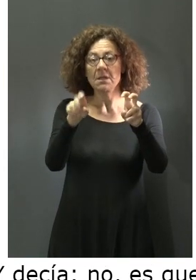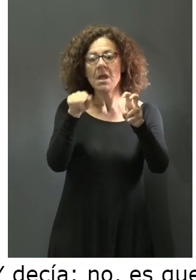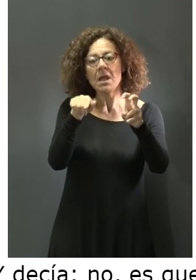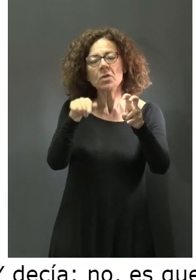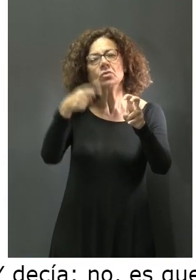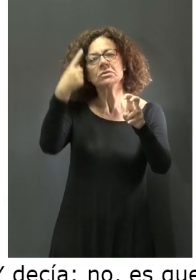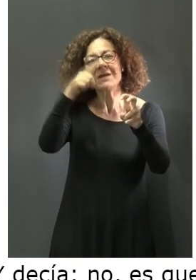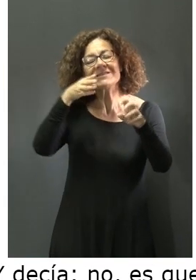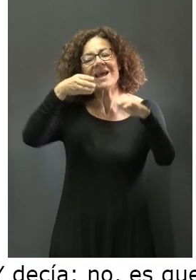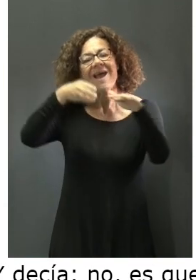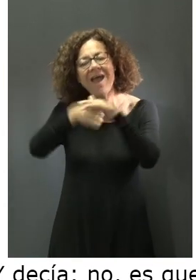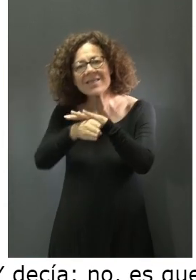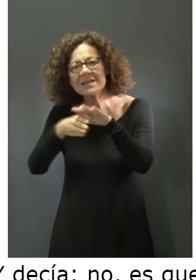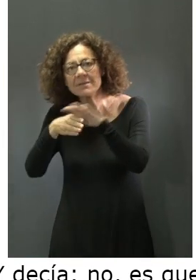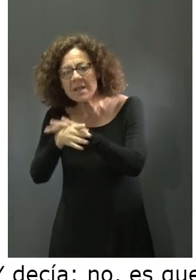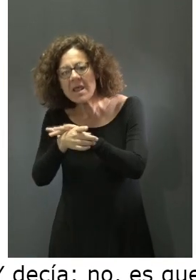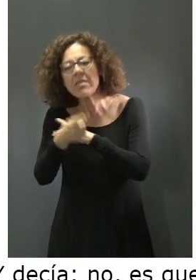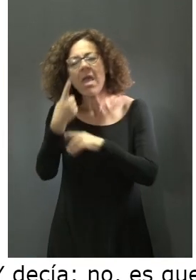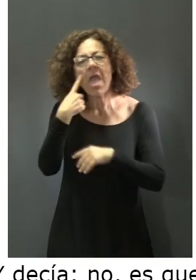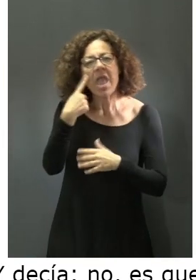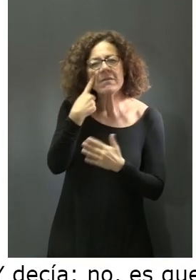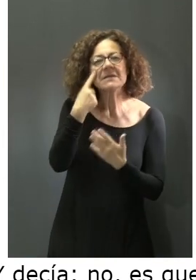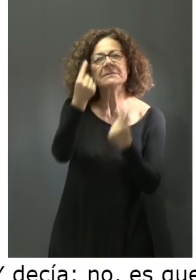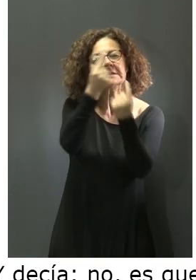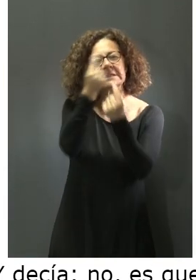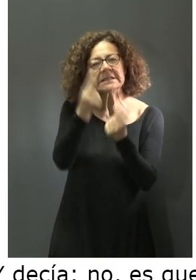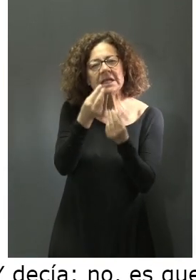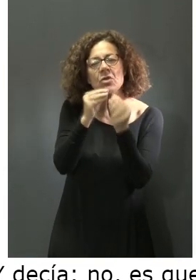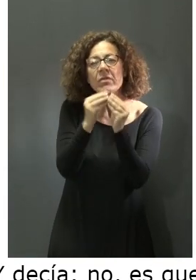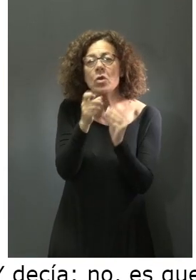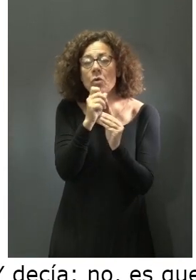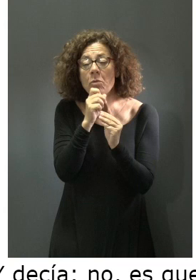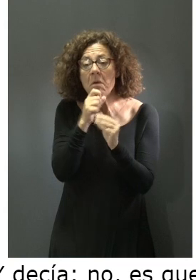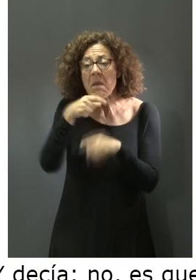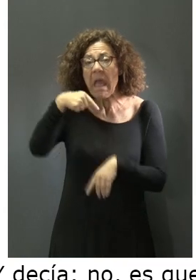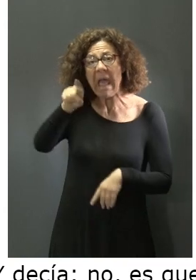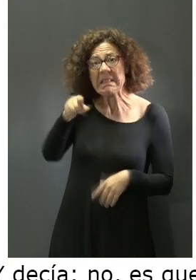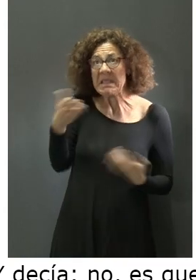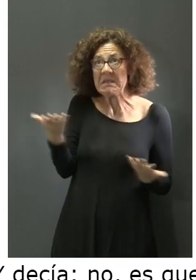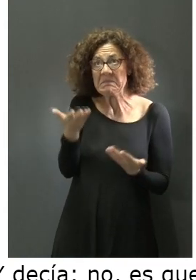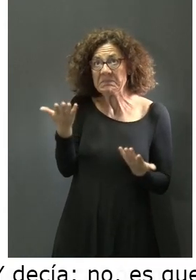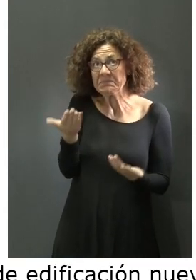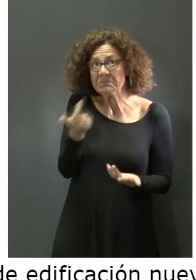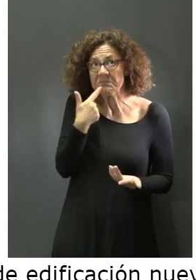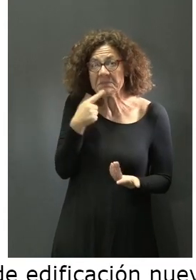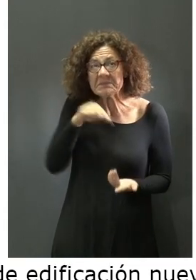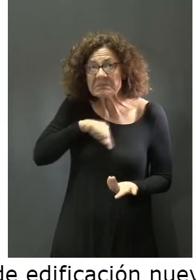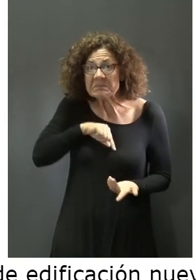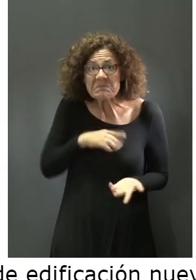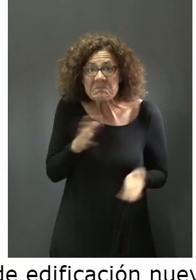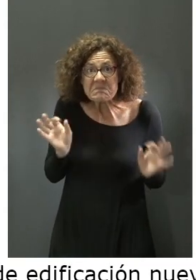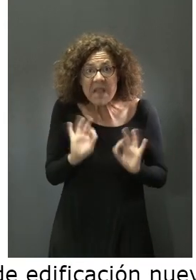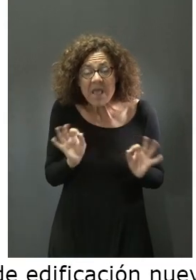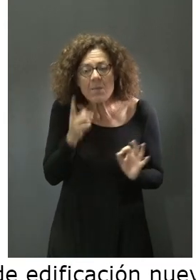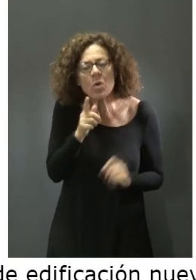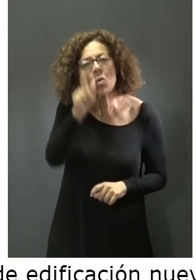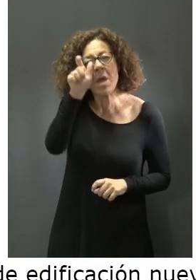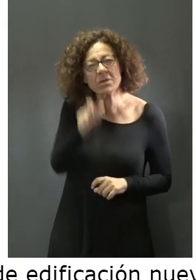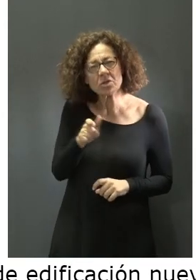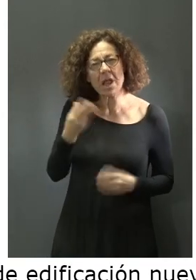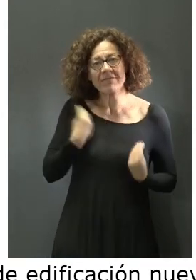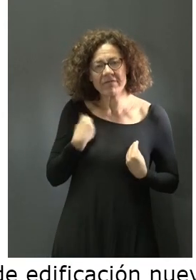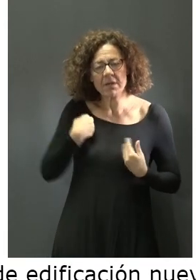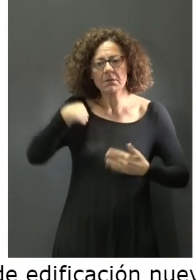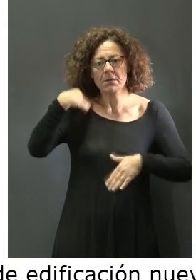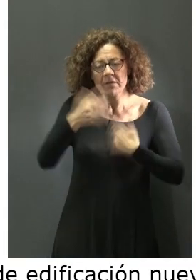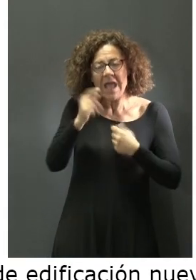en cuenta la accesibilidad y tienes en cuenta esos factores de diseño, para ti seguramente sea imperceptible. Pero para una persona que tiene que vivir ese